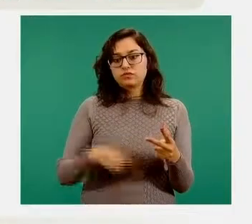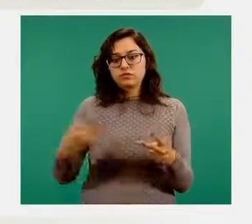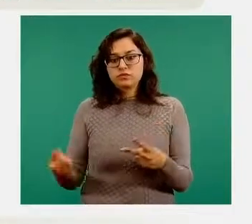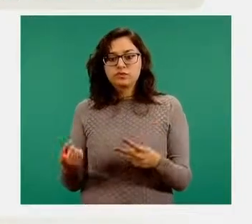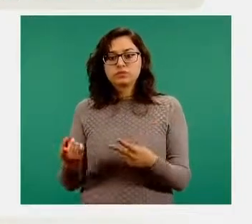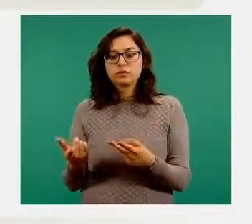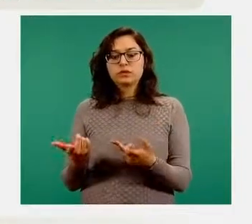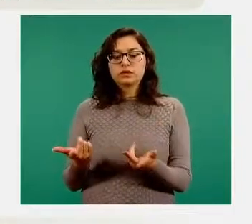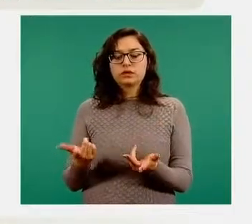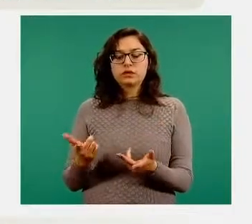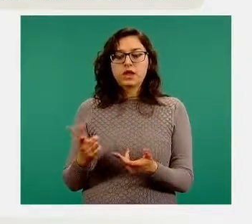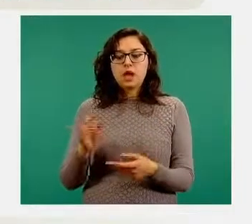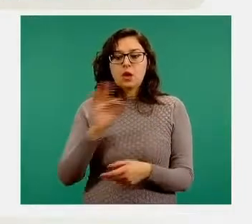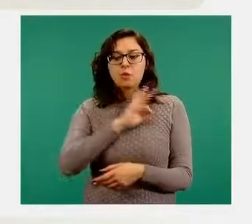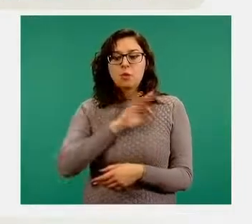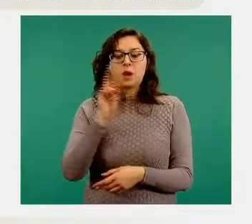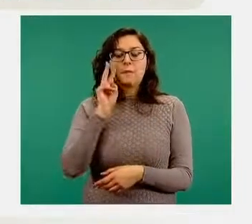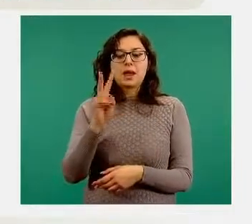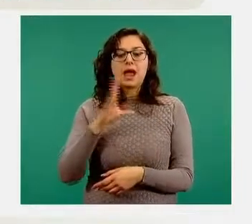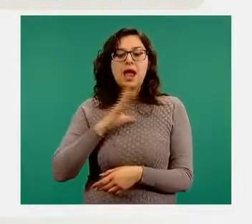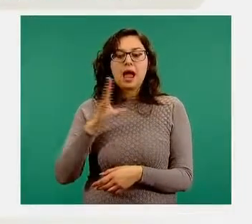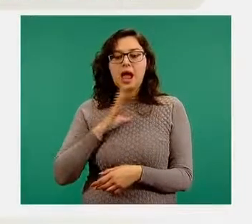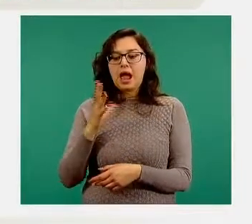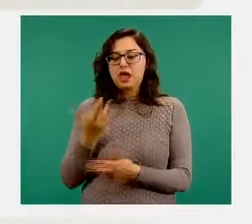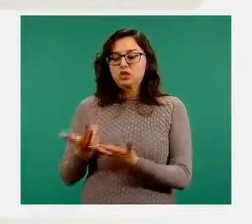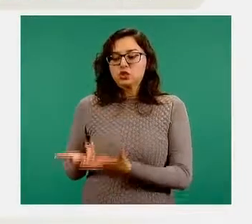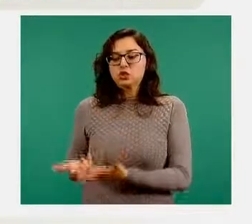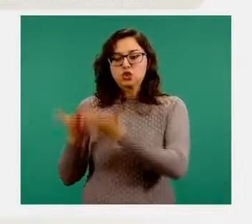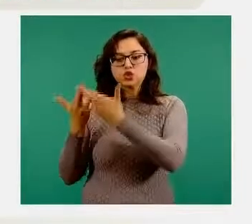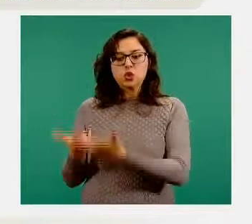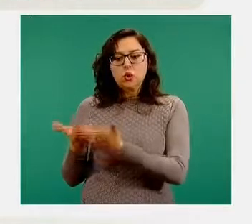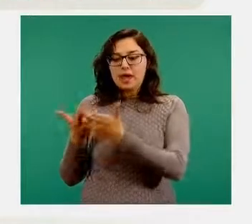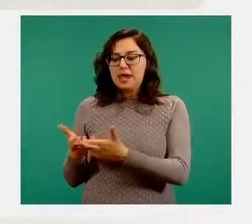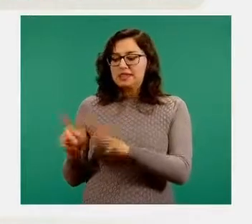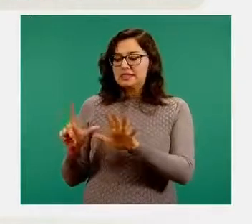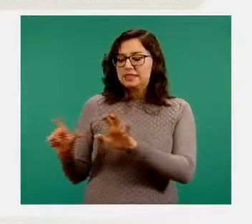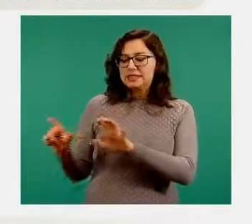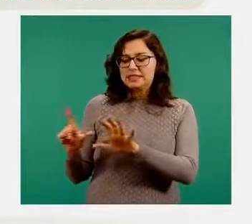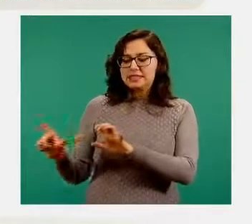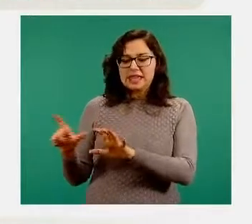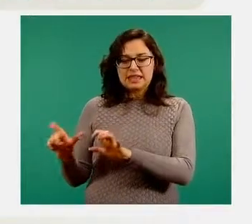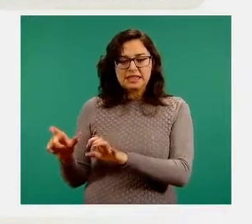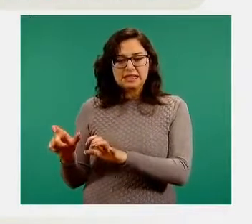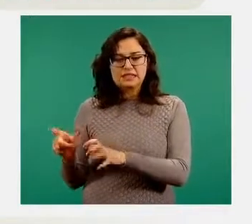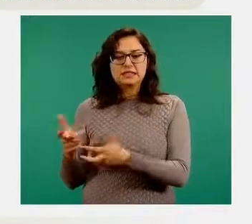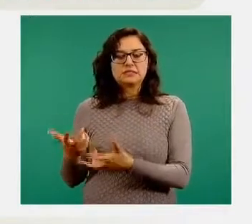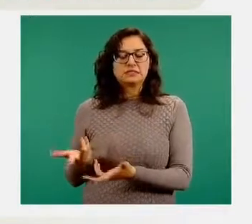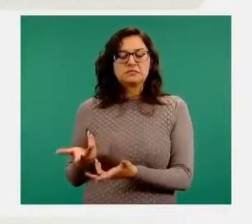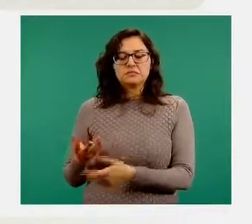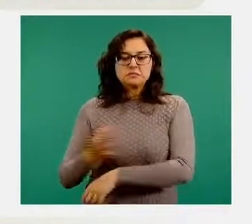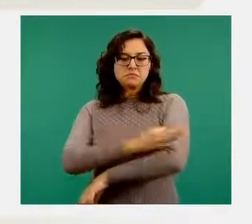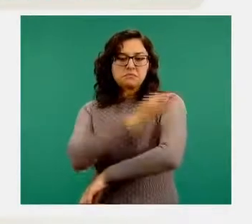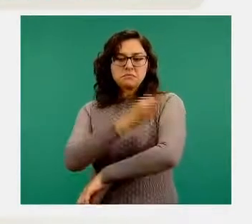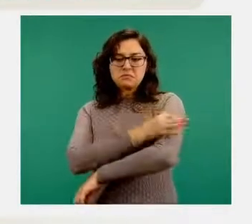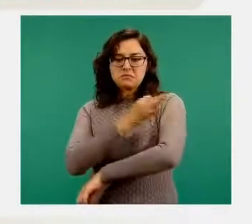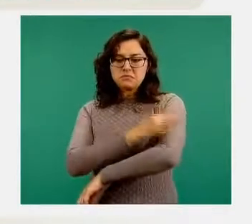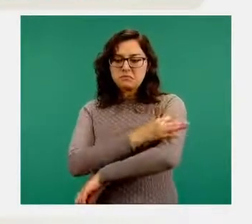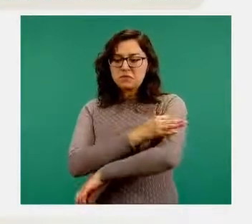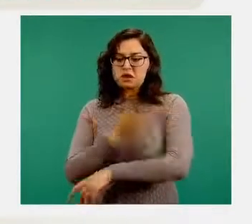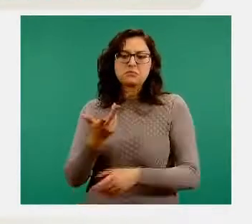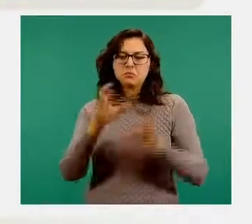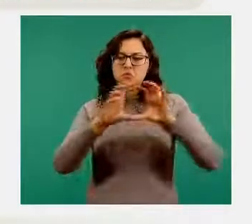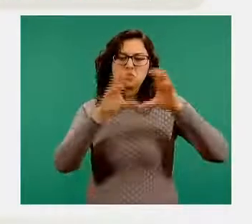dosis que no se logran, esto es normal, se conoce en la técnica, los elementos técnicos de la vacunación en todo el